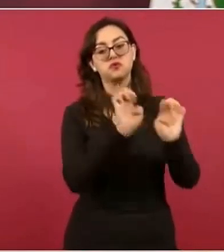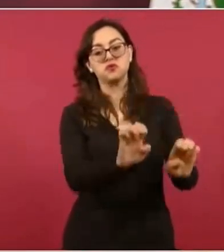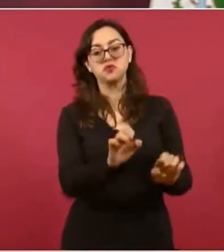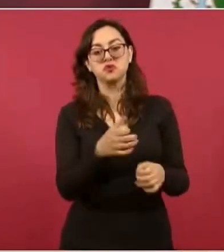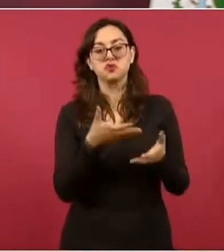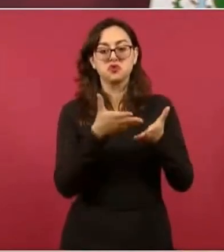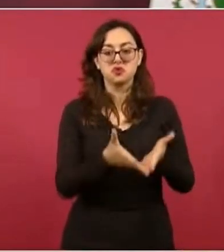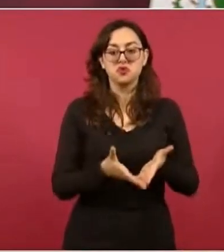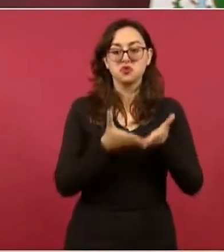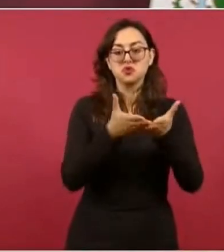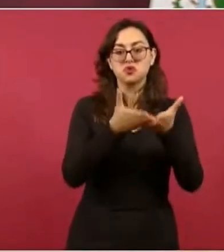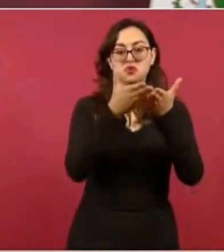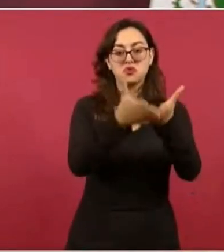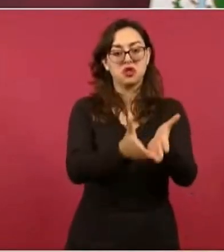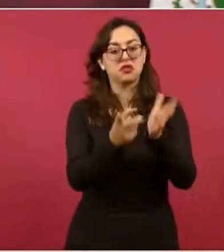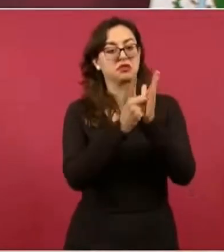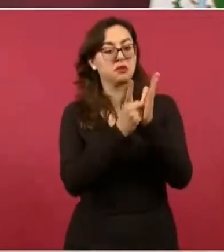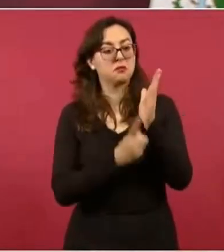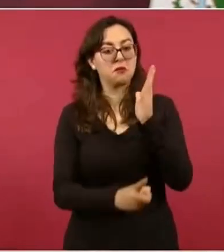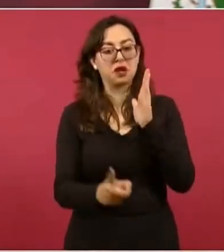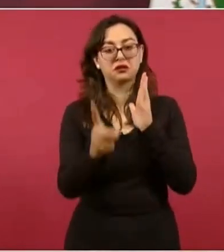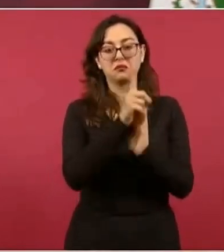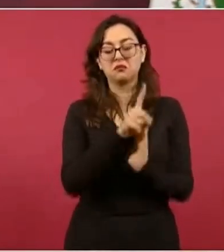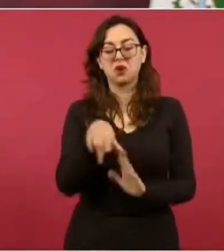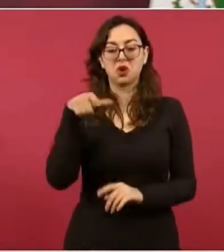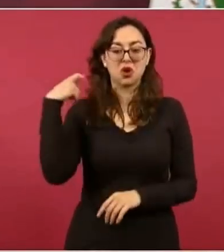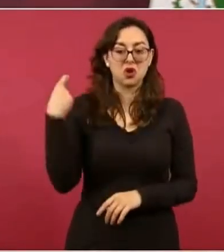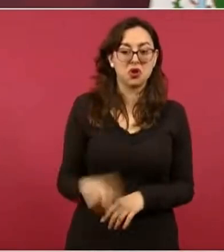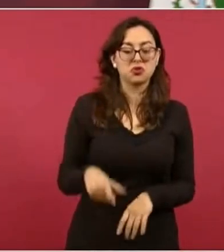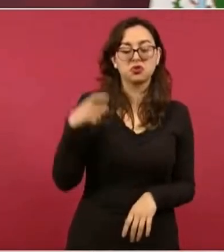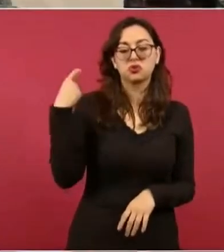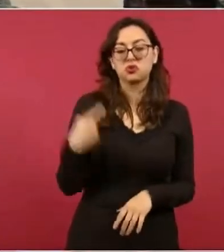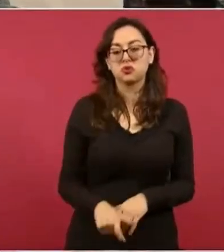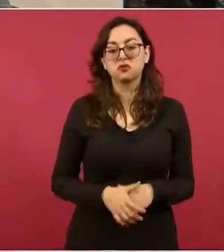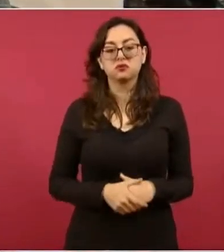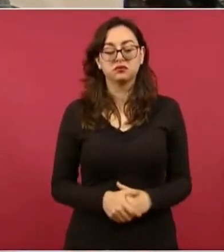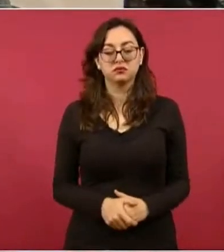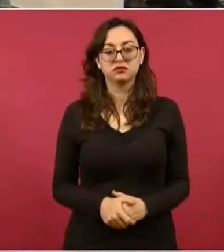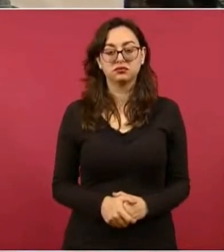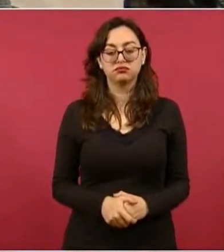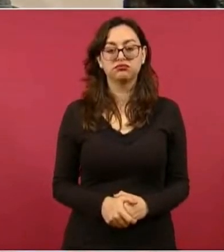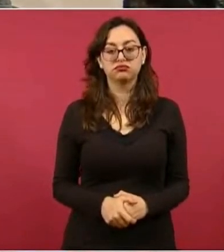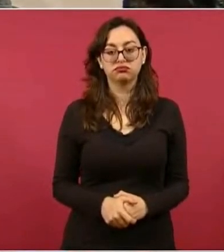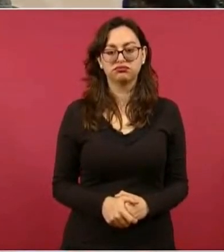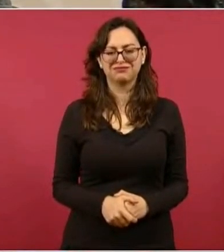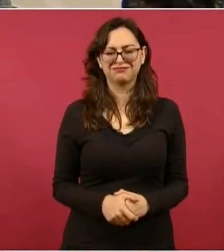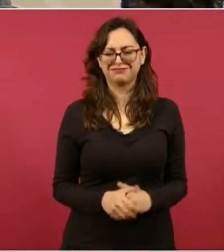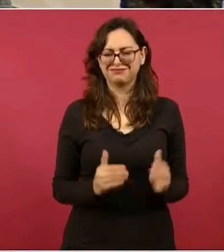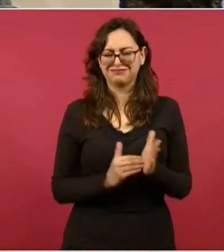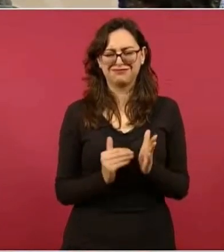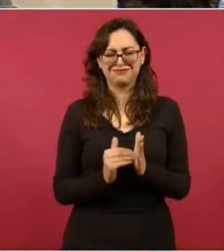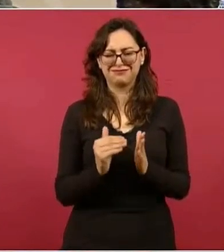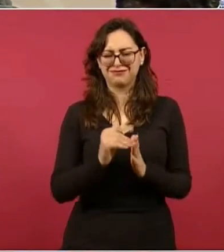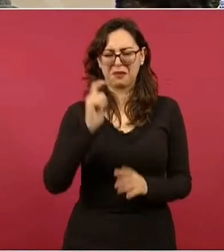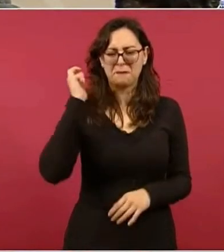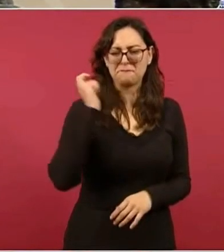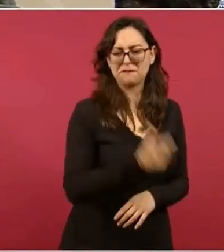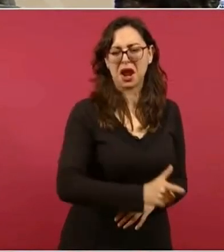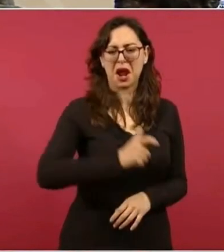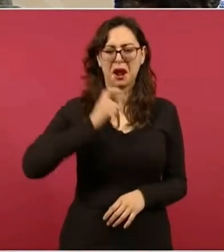tienen yates tienen departamentos en el extranjero ganan muchísimo